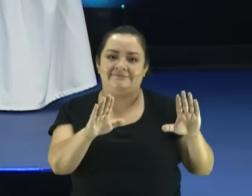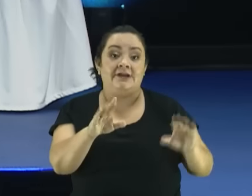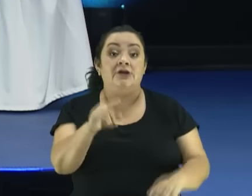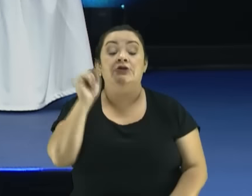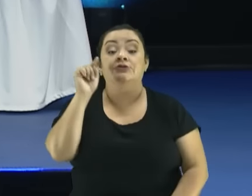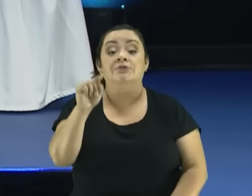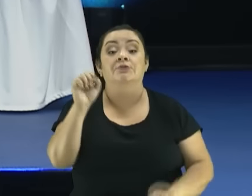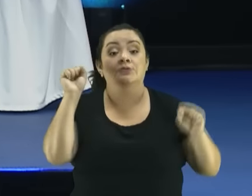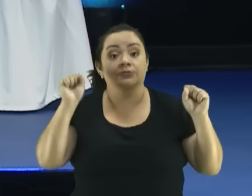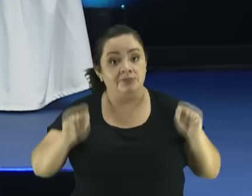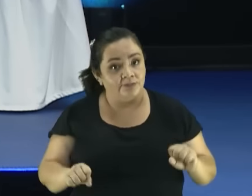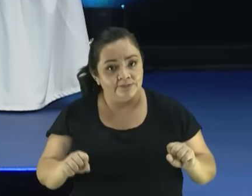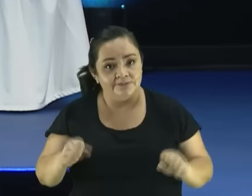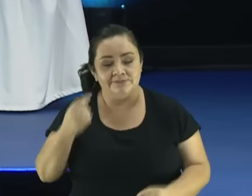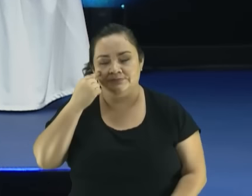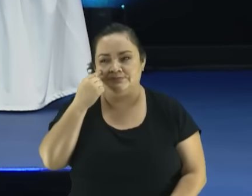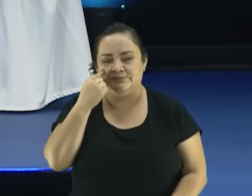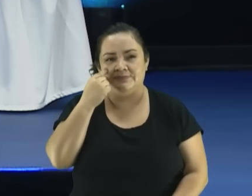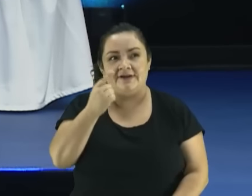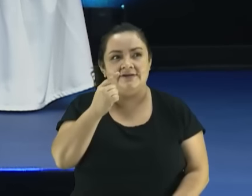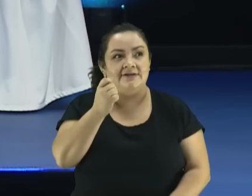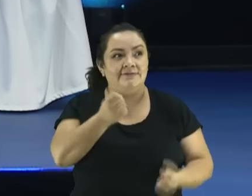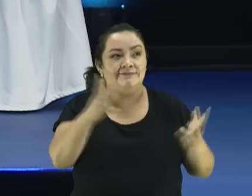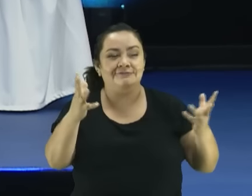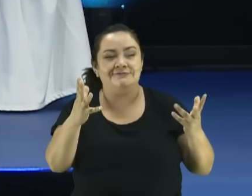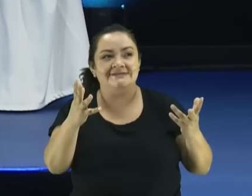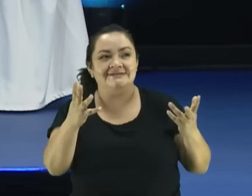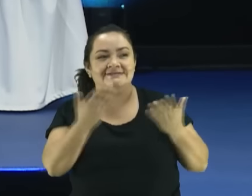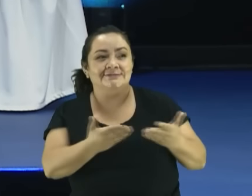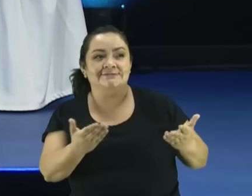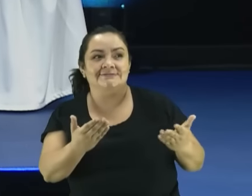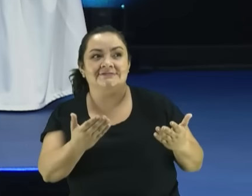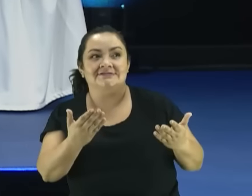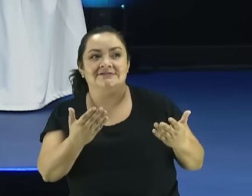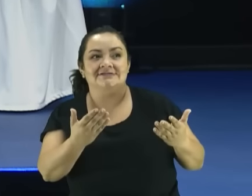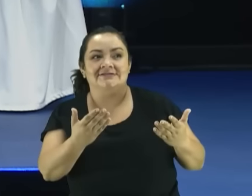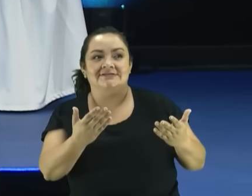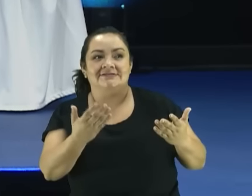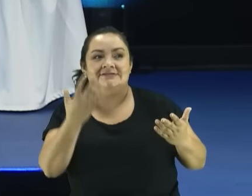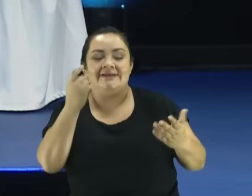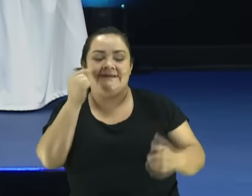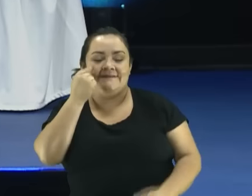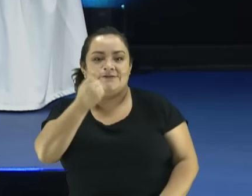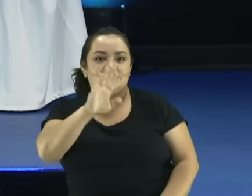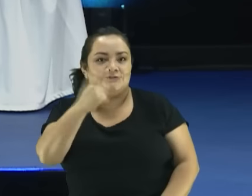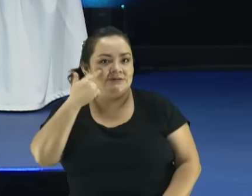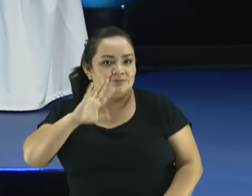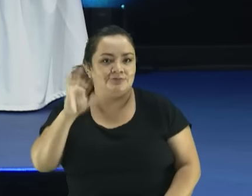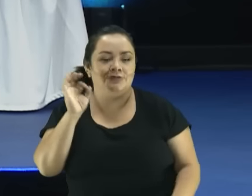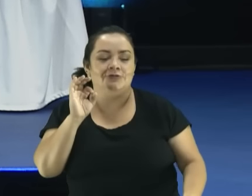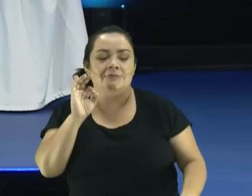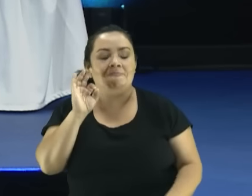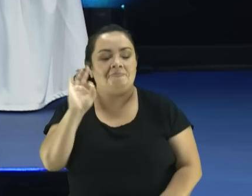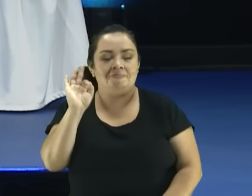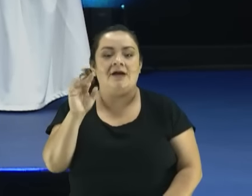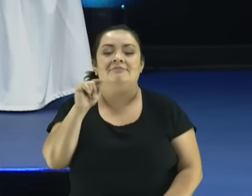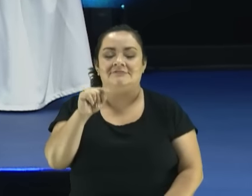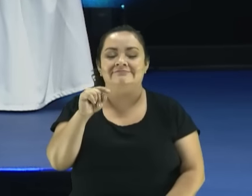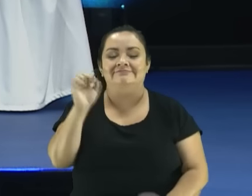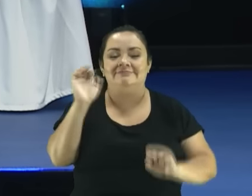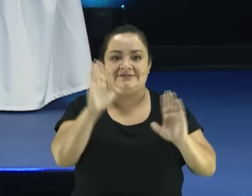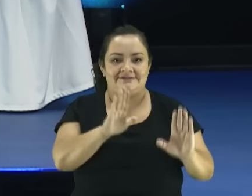el éxito y el tamaño del Evangelio por los frutos personales tengo una pregunta Pablo